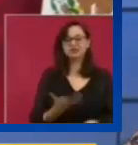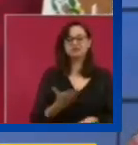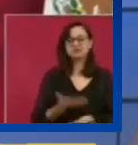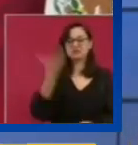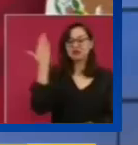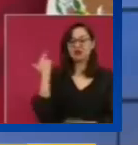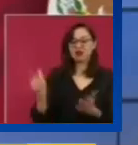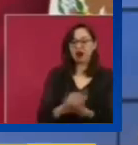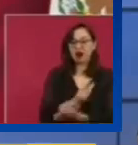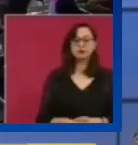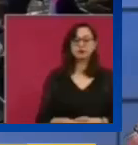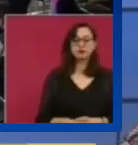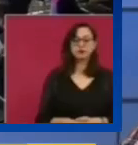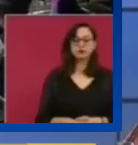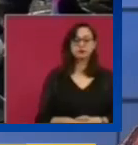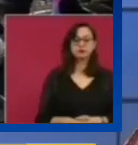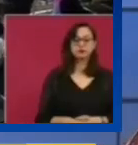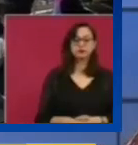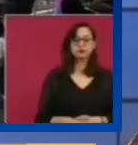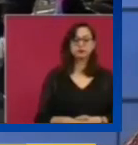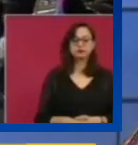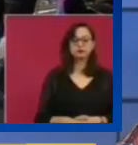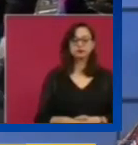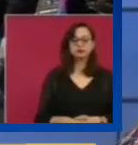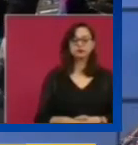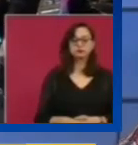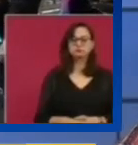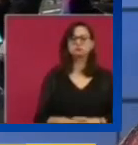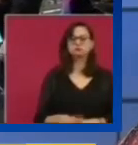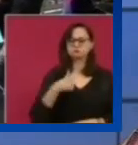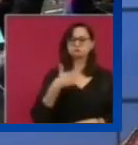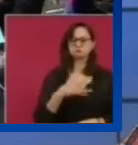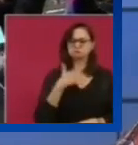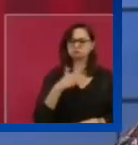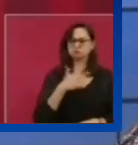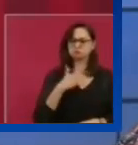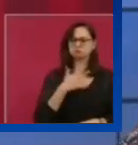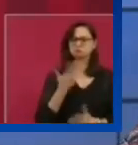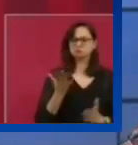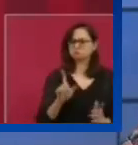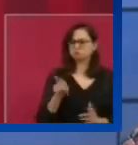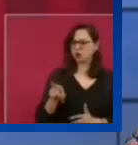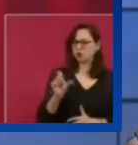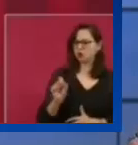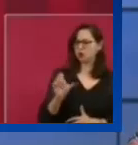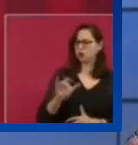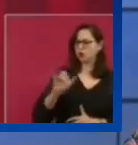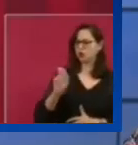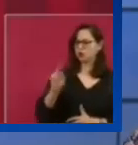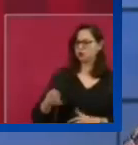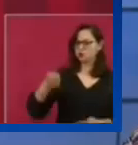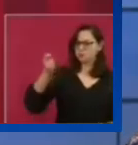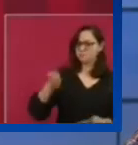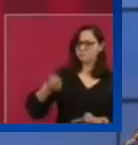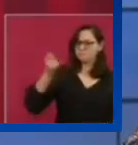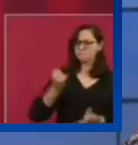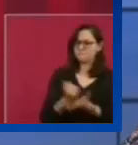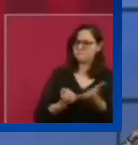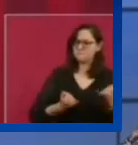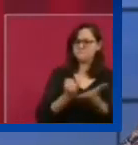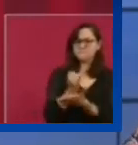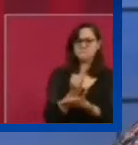grande. Lo recordamos muy bien, lo decía Saldívar, el cómo el brazo del poder, el brazo del presidente era